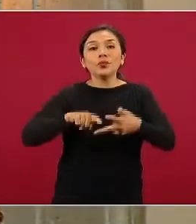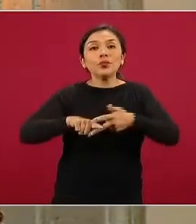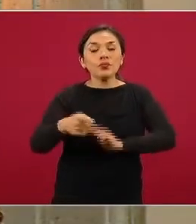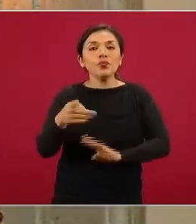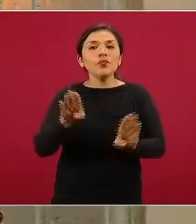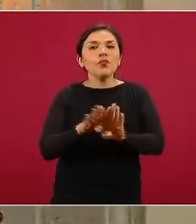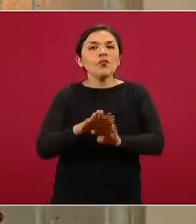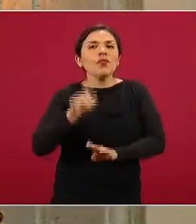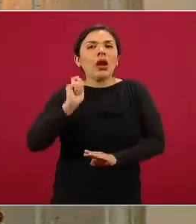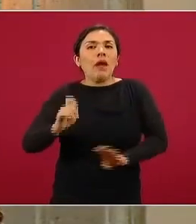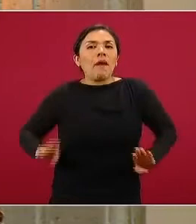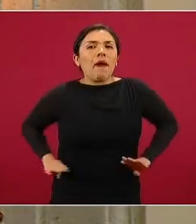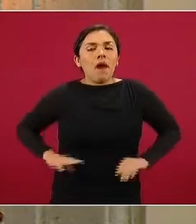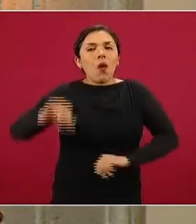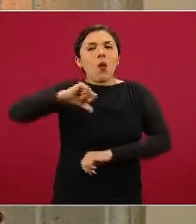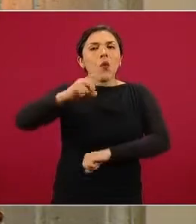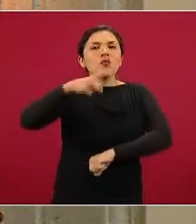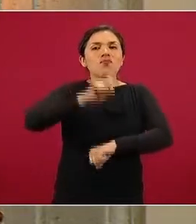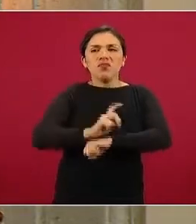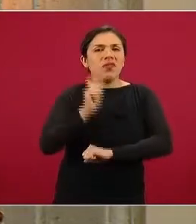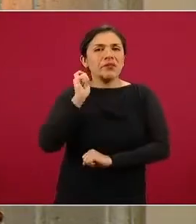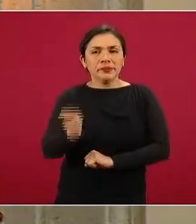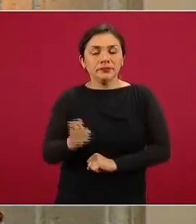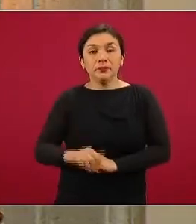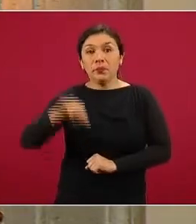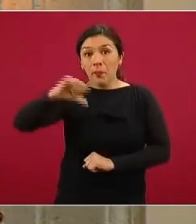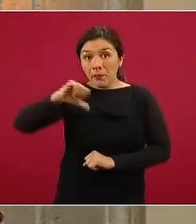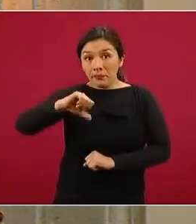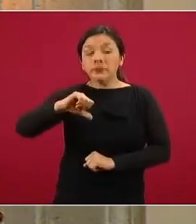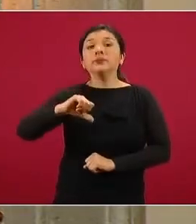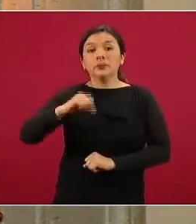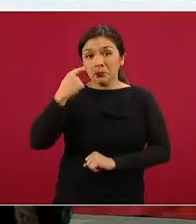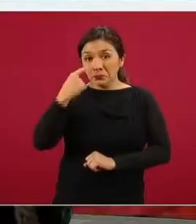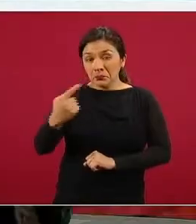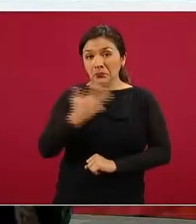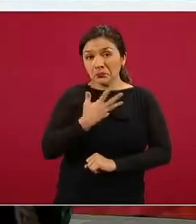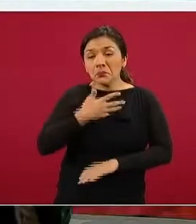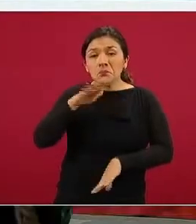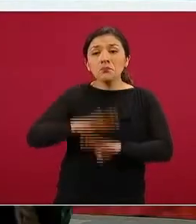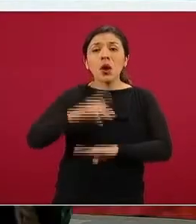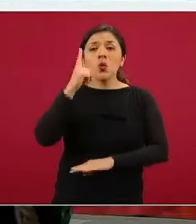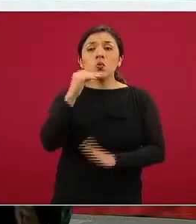la actualización del escenario nacional. Para el día de hoy son más de